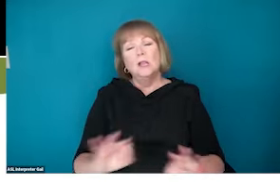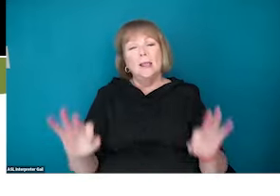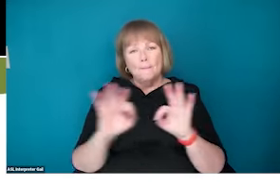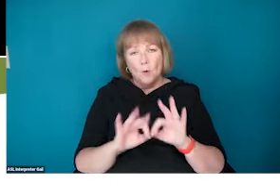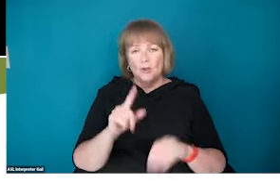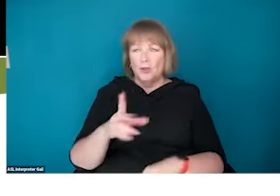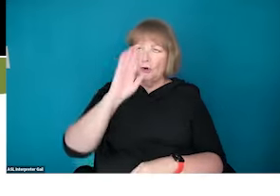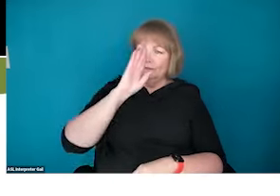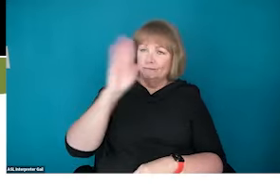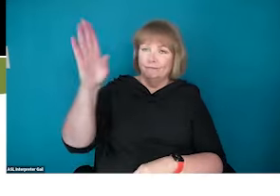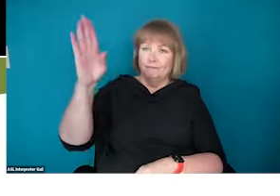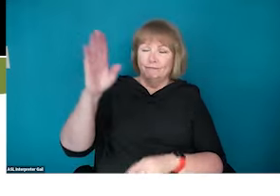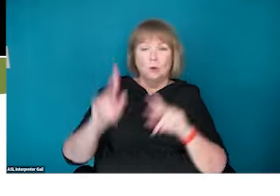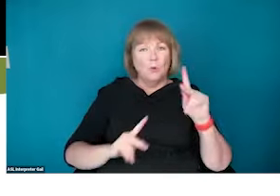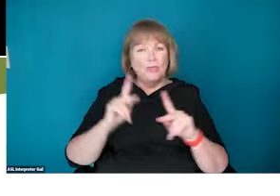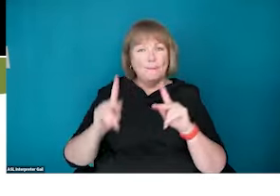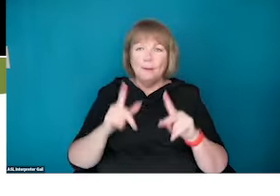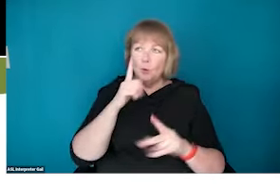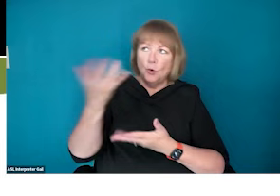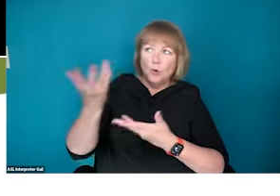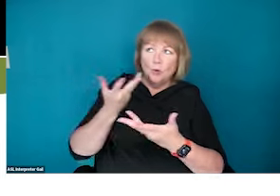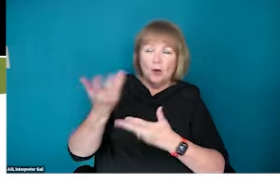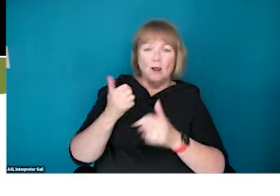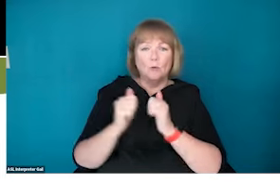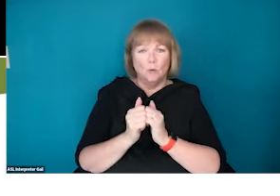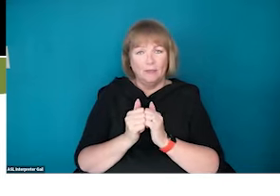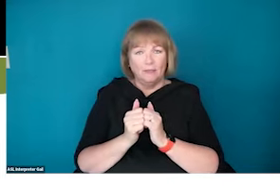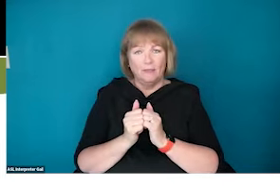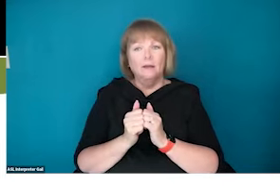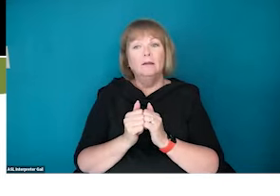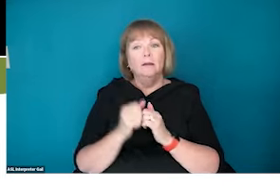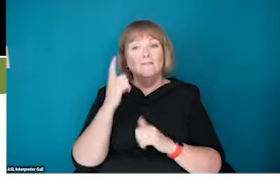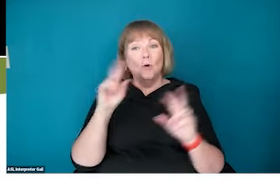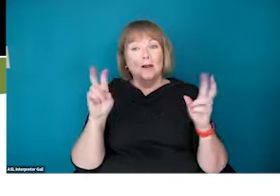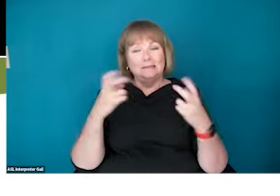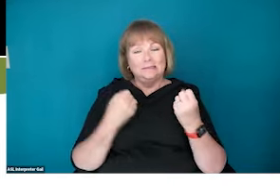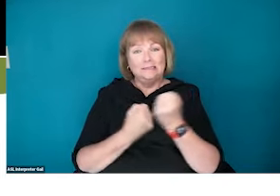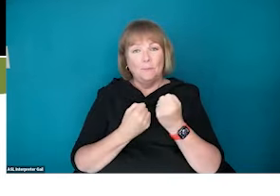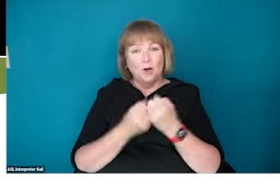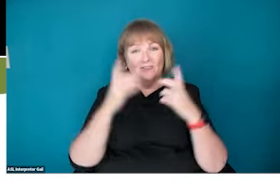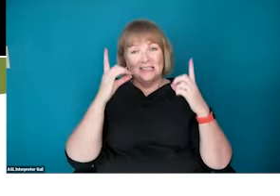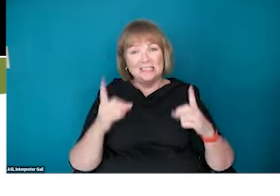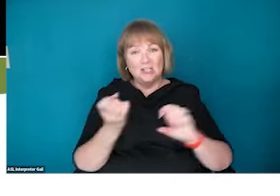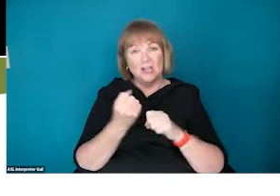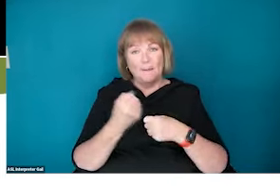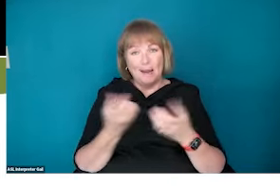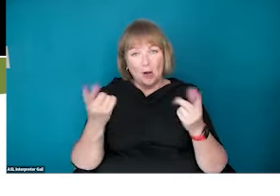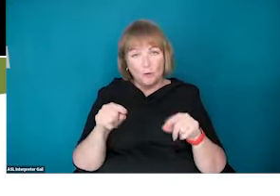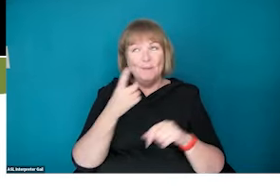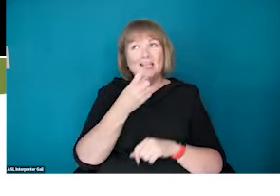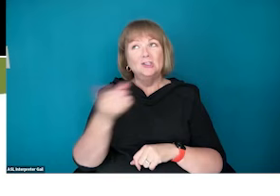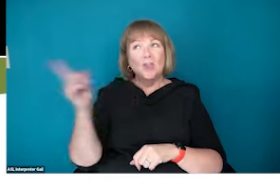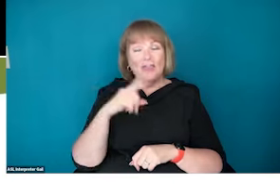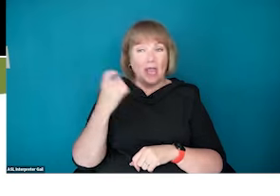situación preocupante, ya hayan las herramientas en el sitio para poder lidiar con las situaciones. Próxima día, Phil,